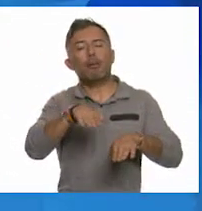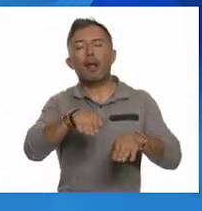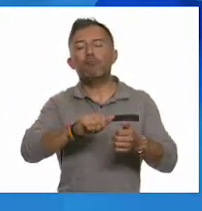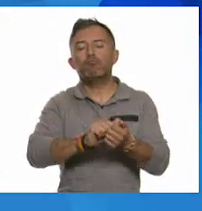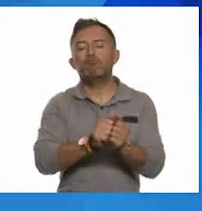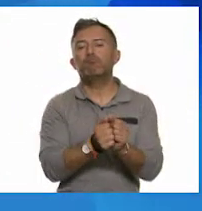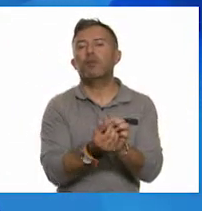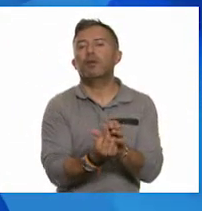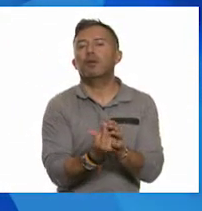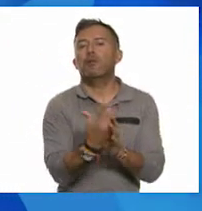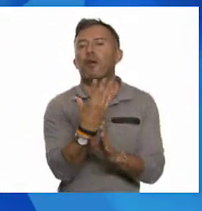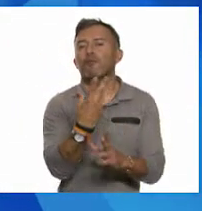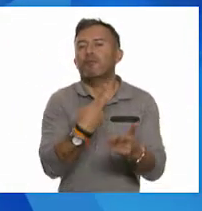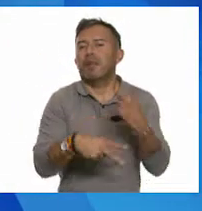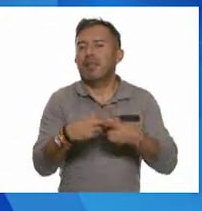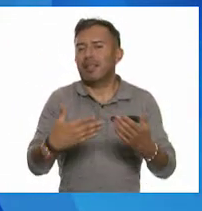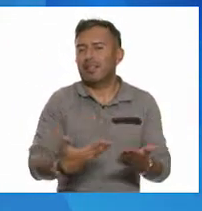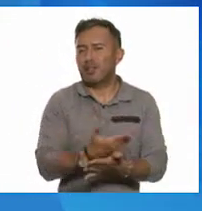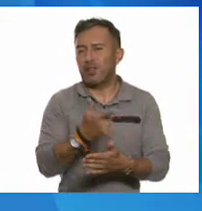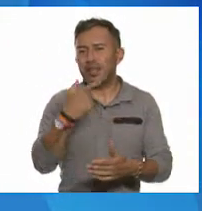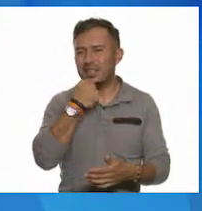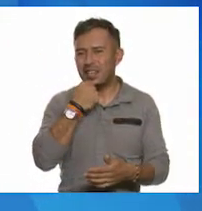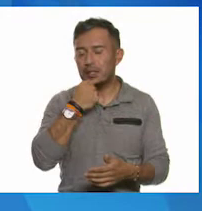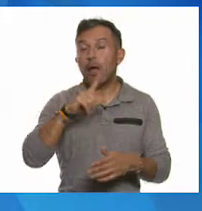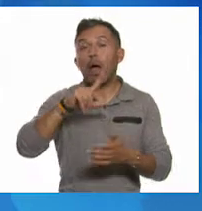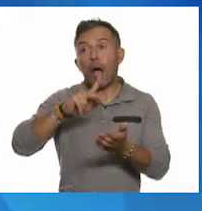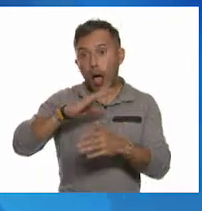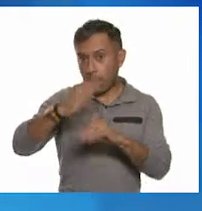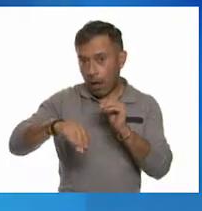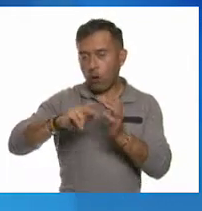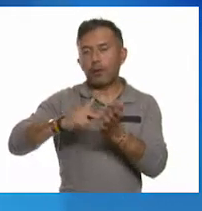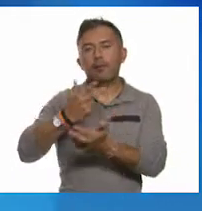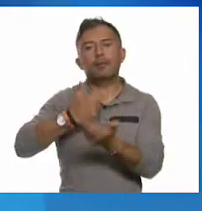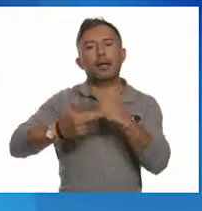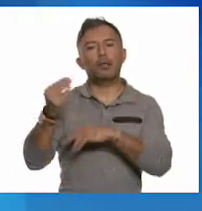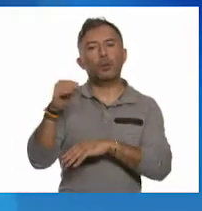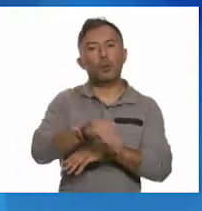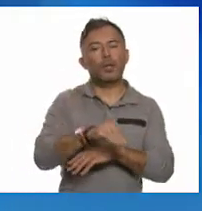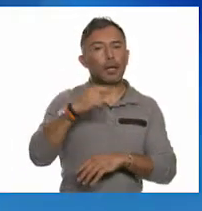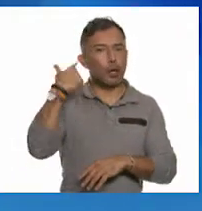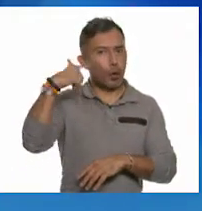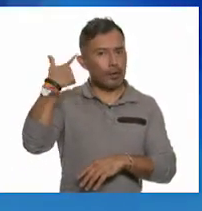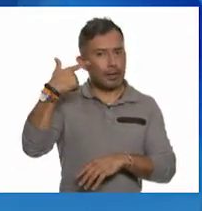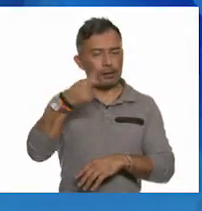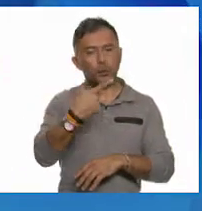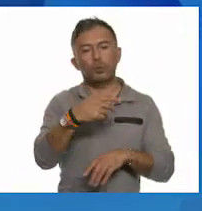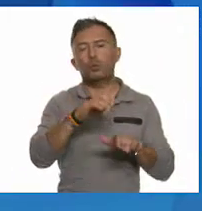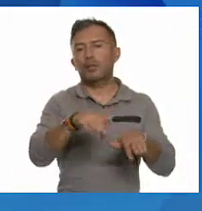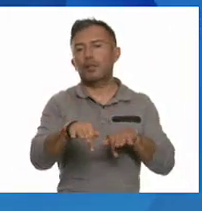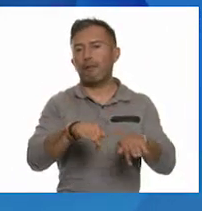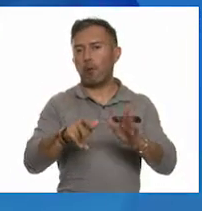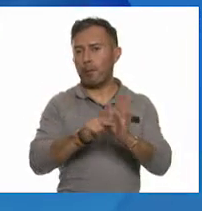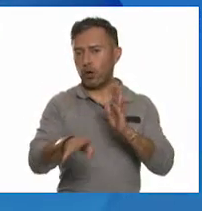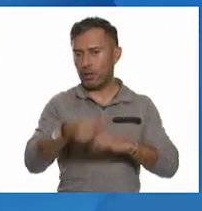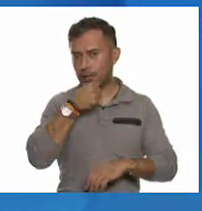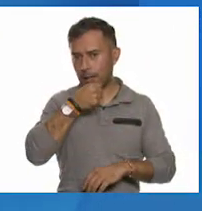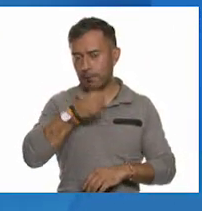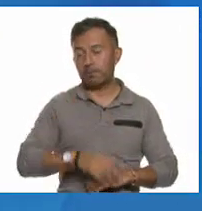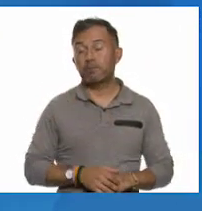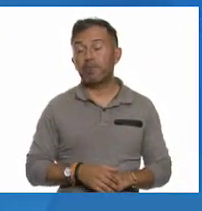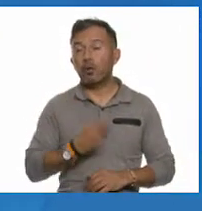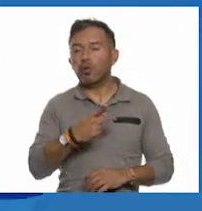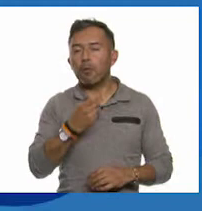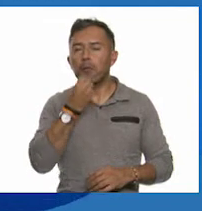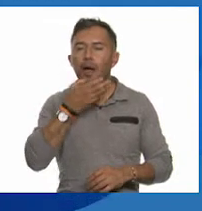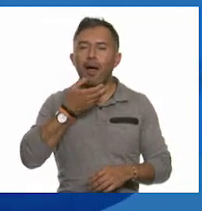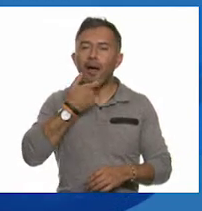después regresó a Londres, donde trabajó como periodista. Conocido por su ingenio y buen sentido del humor, su